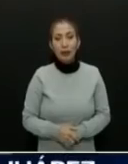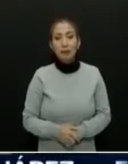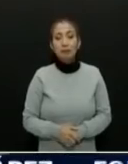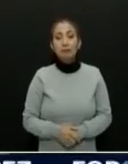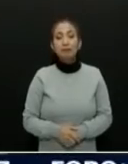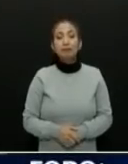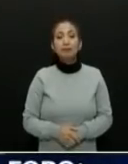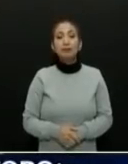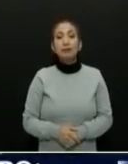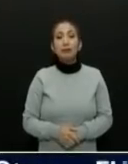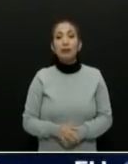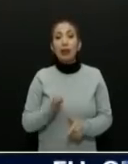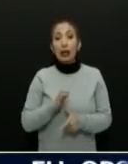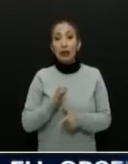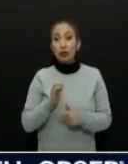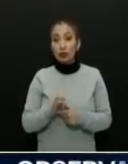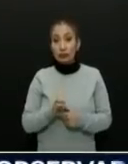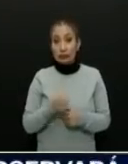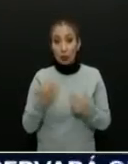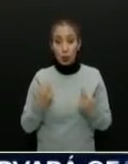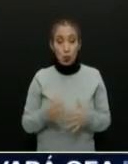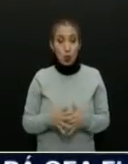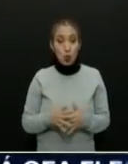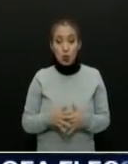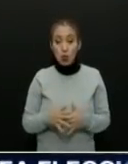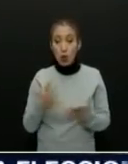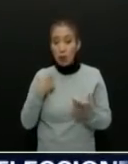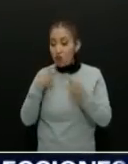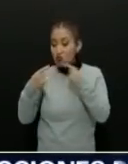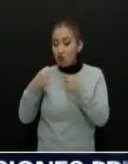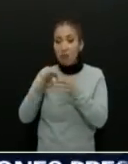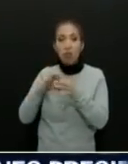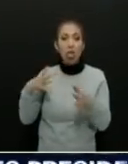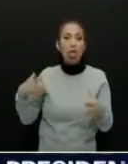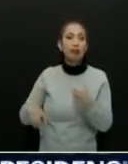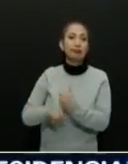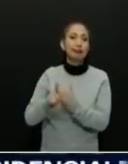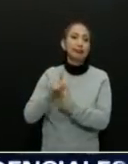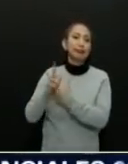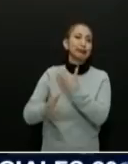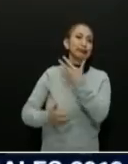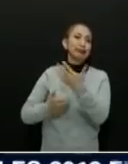y se rompió la negociación.